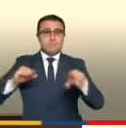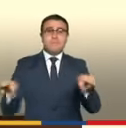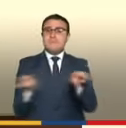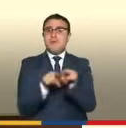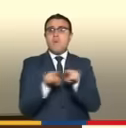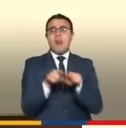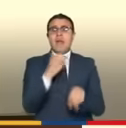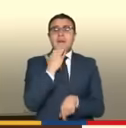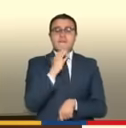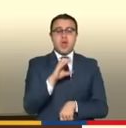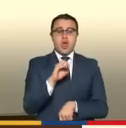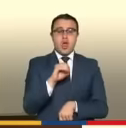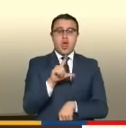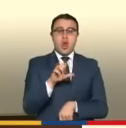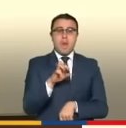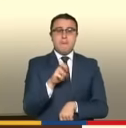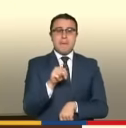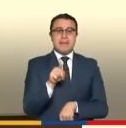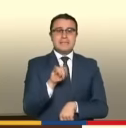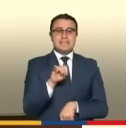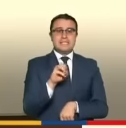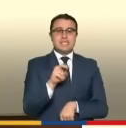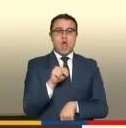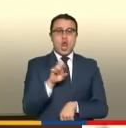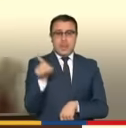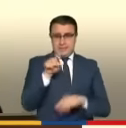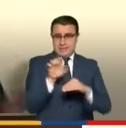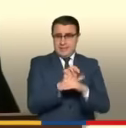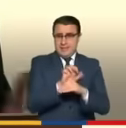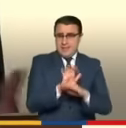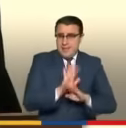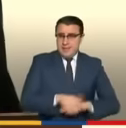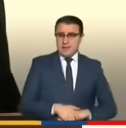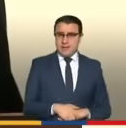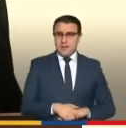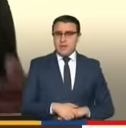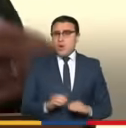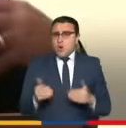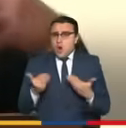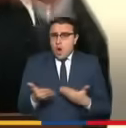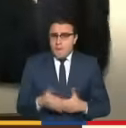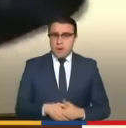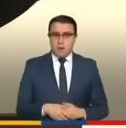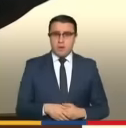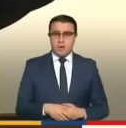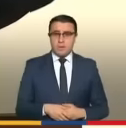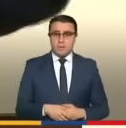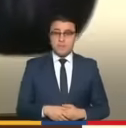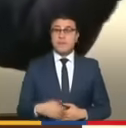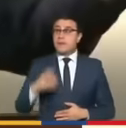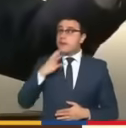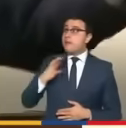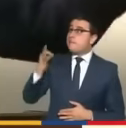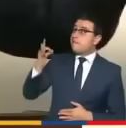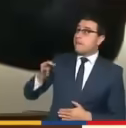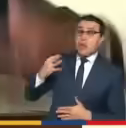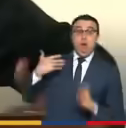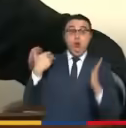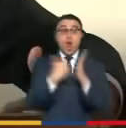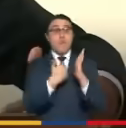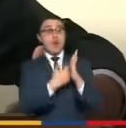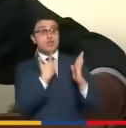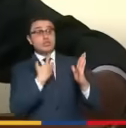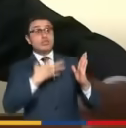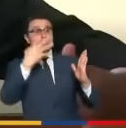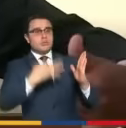colpensiones? ¿Cómo? Si ese argumento fuera cierto y que no fuera a pasar eso adelante, pues es que